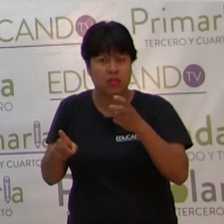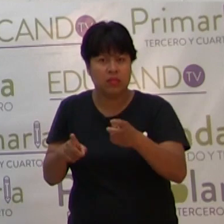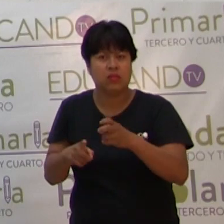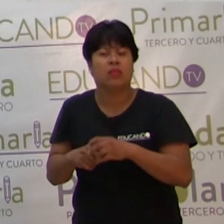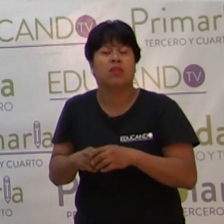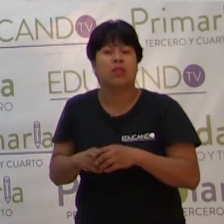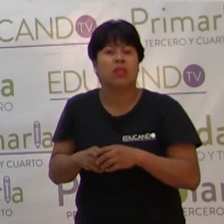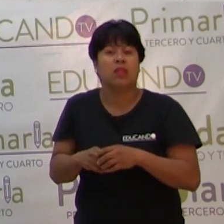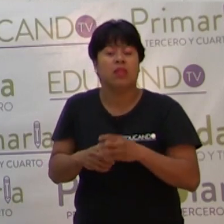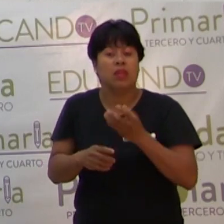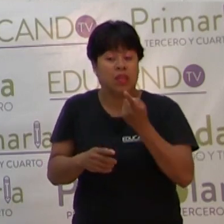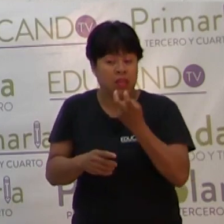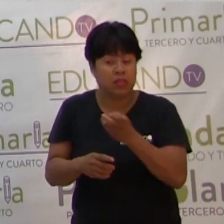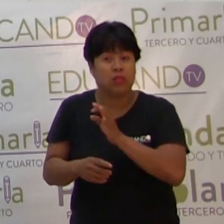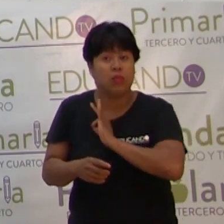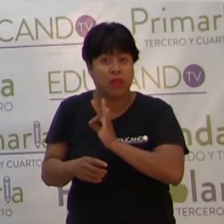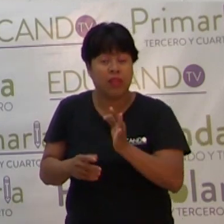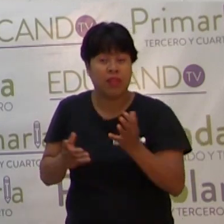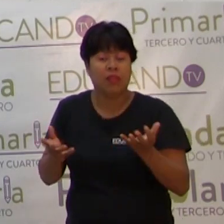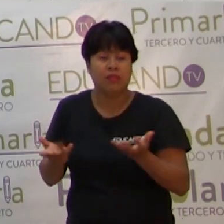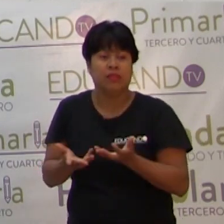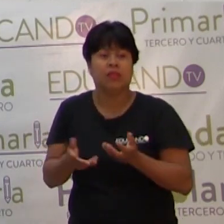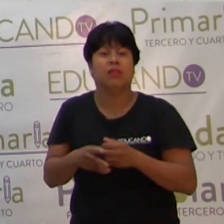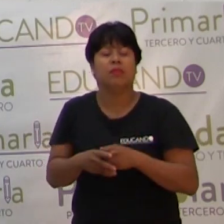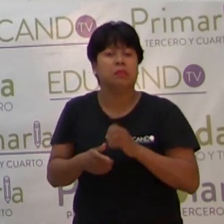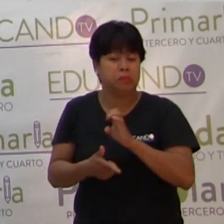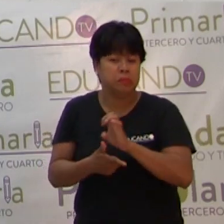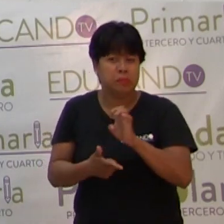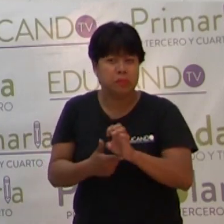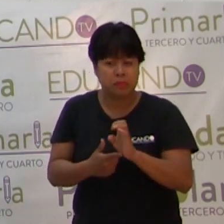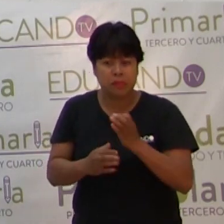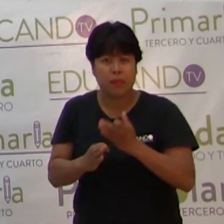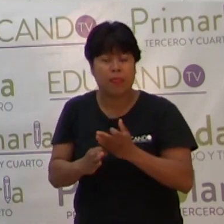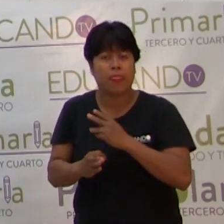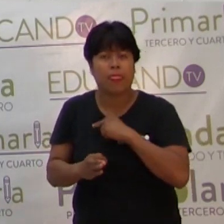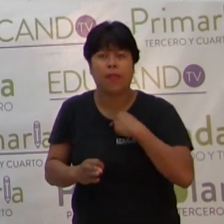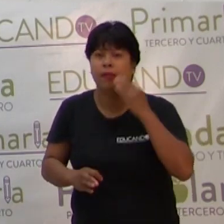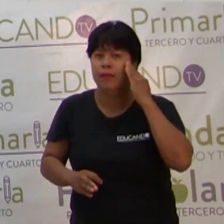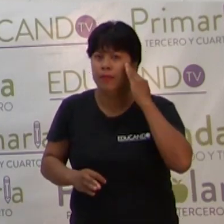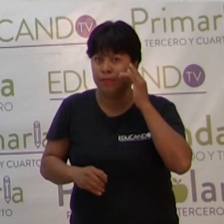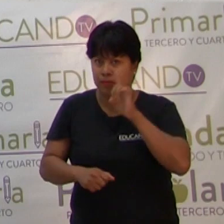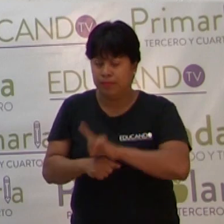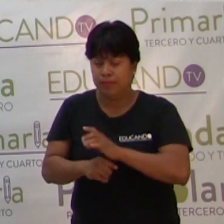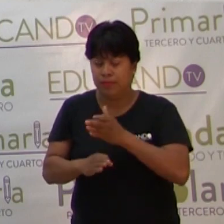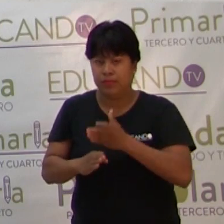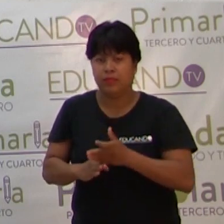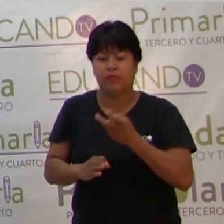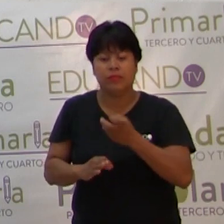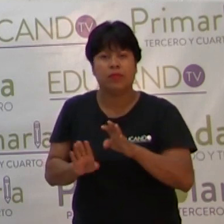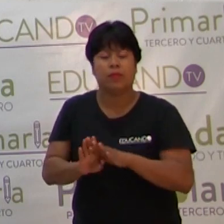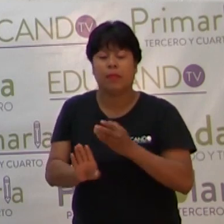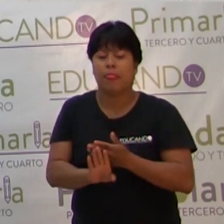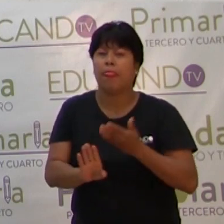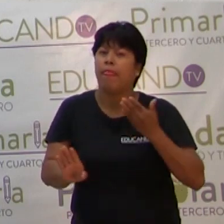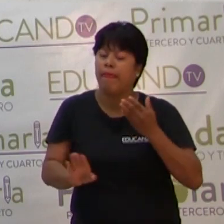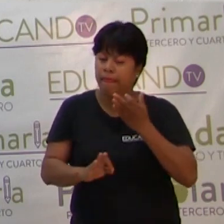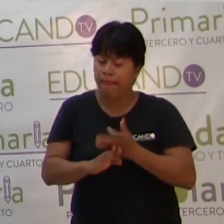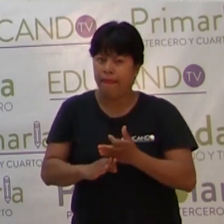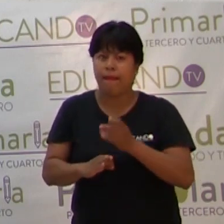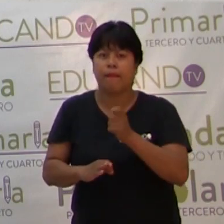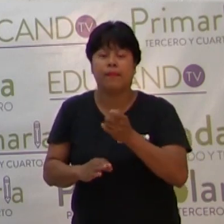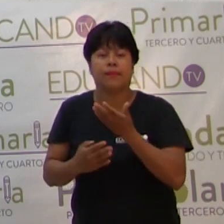electrónicas que ya pueden graficar incluso. Entonces, hasta lo que conocemos al día de hoy. Esos son algunos antecedentes, niñas y niños,